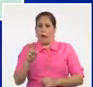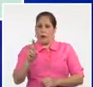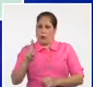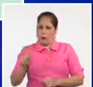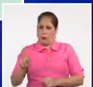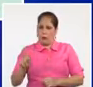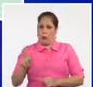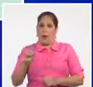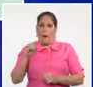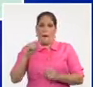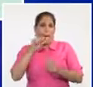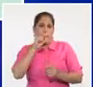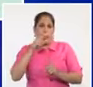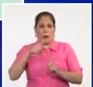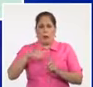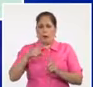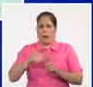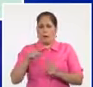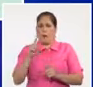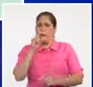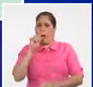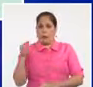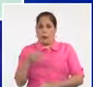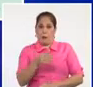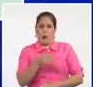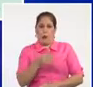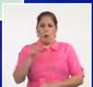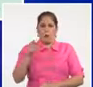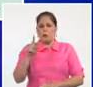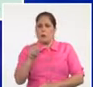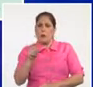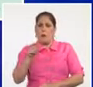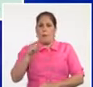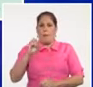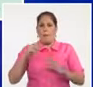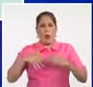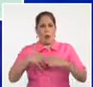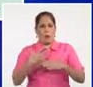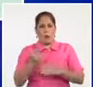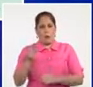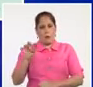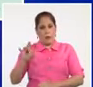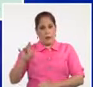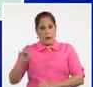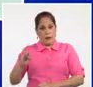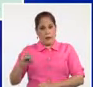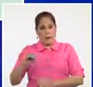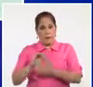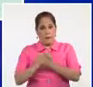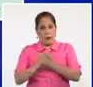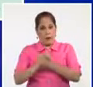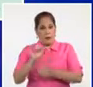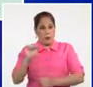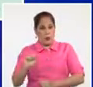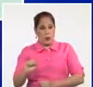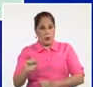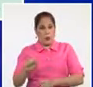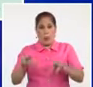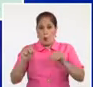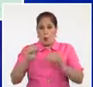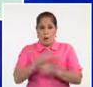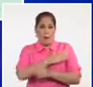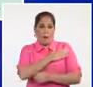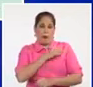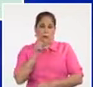Batabanó 22, San Nicolás de Bari 18, Madruga 15, Melena del Sur y Nueva Paz 13